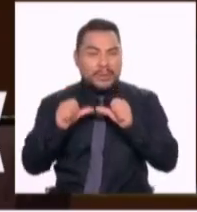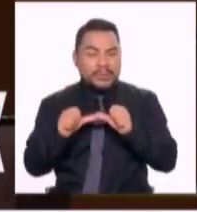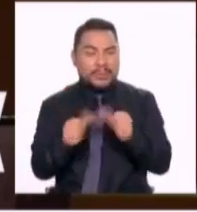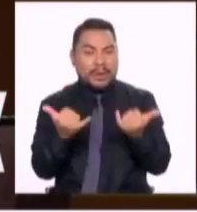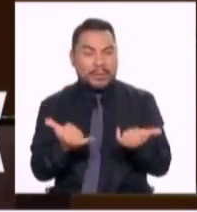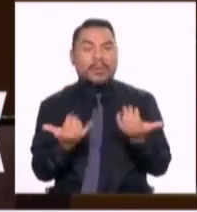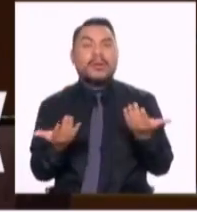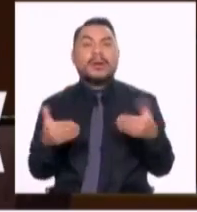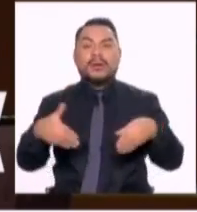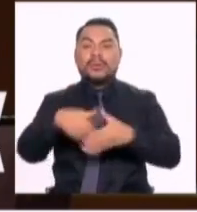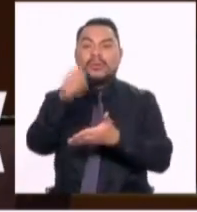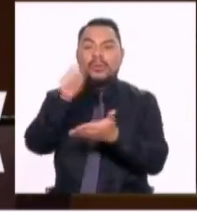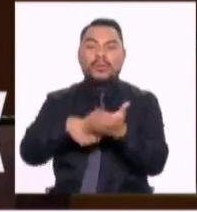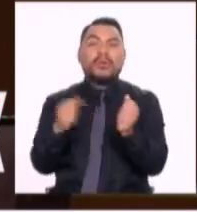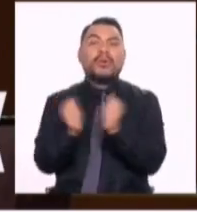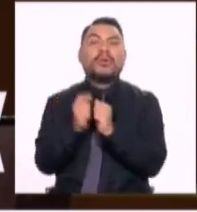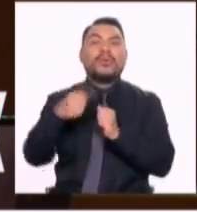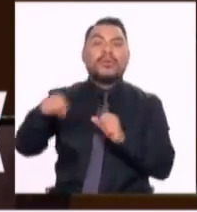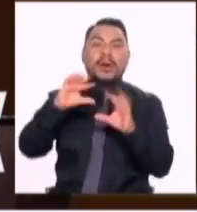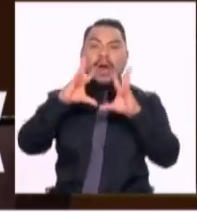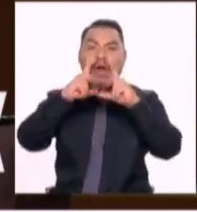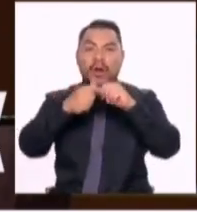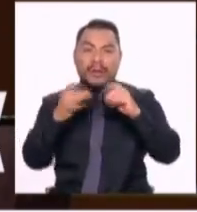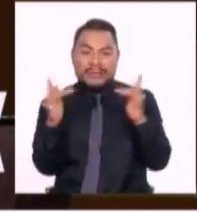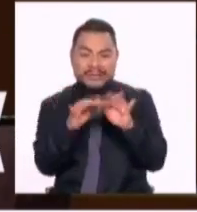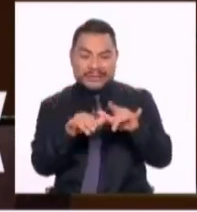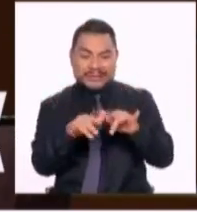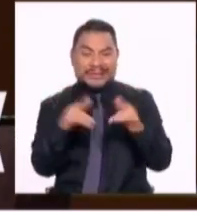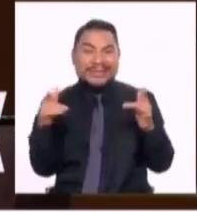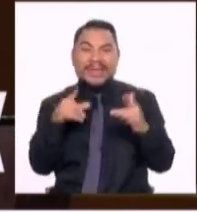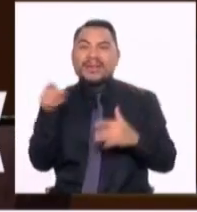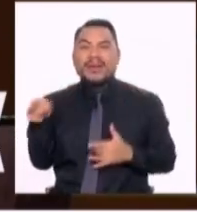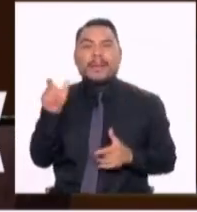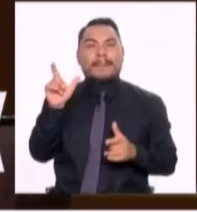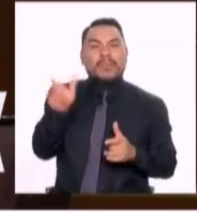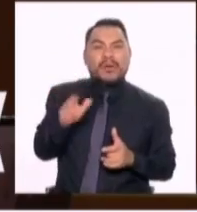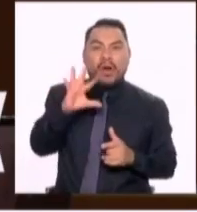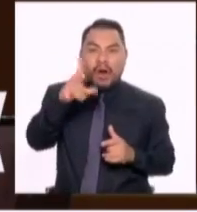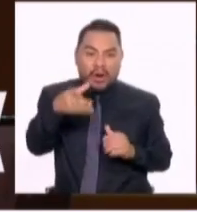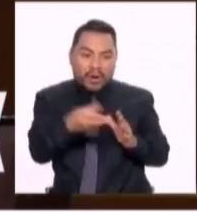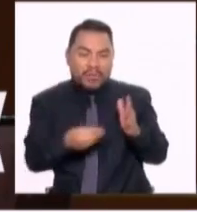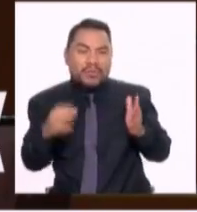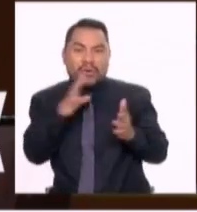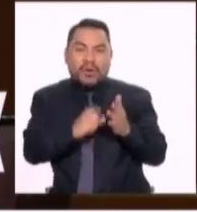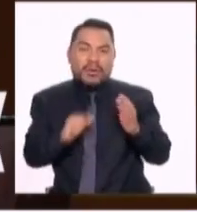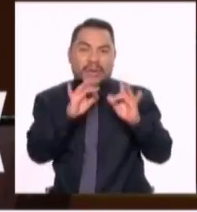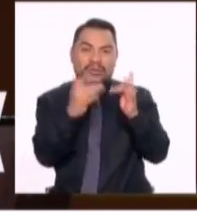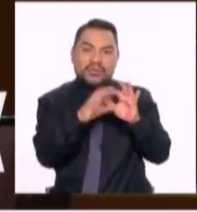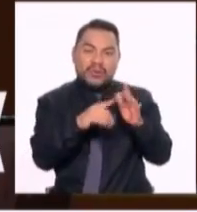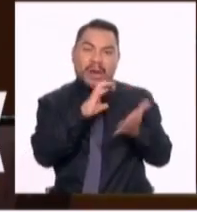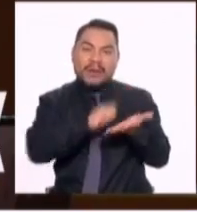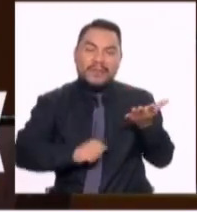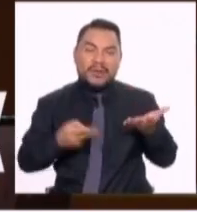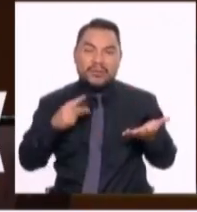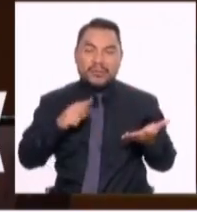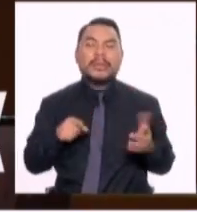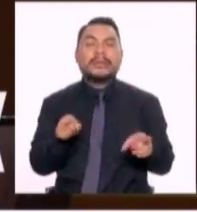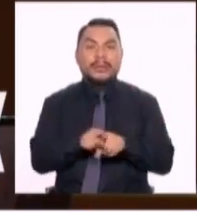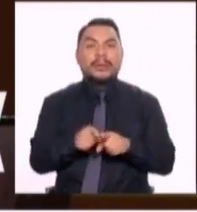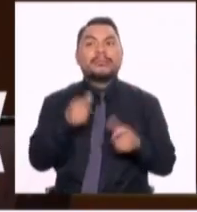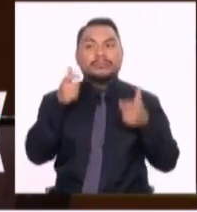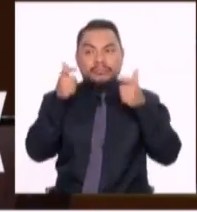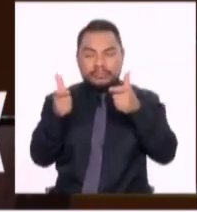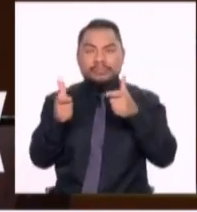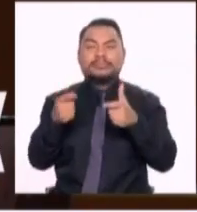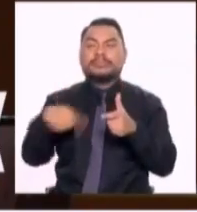En presidentes corruptos, como se llama, en la corrupción, los funcionarios, uh-huh, o sea, y cada día más pobre.